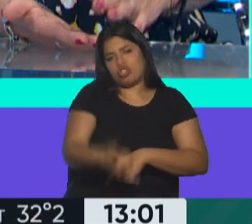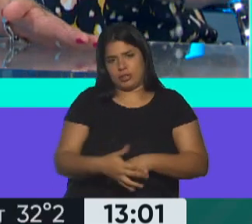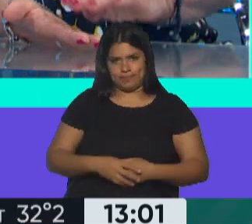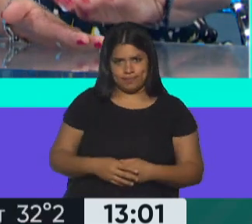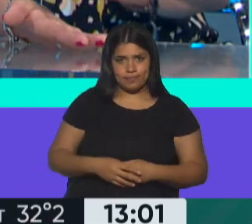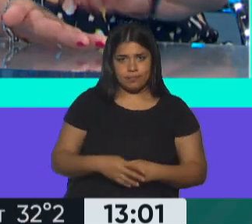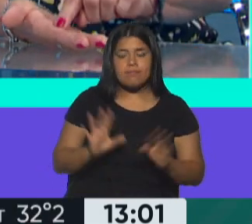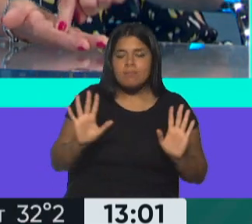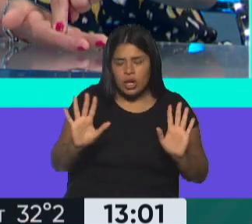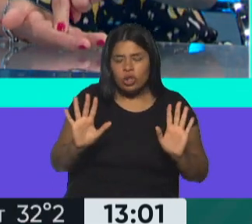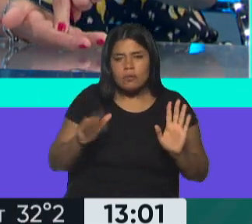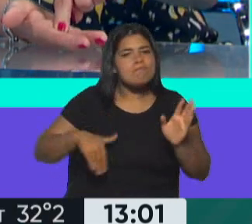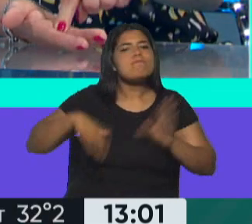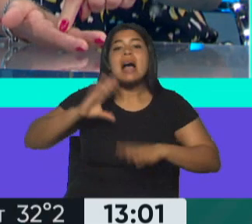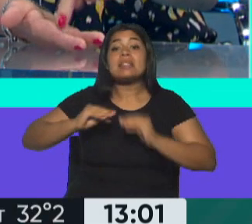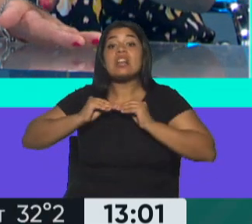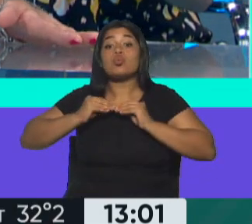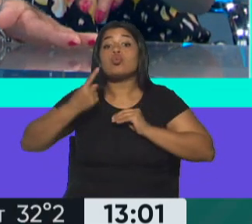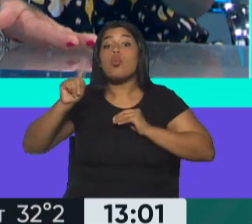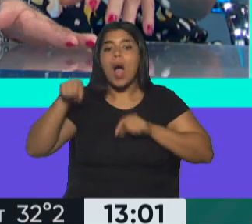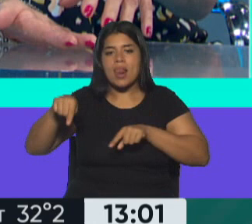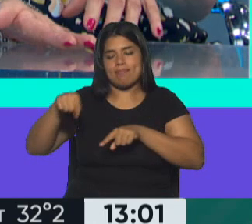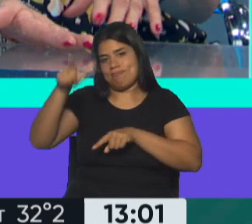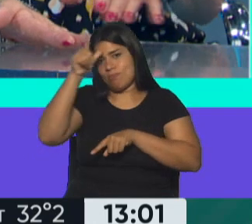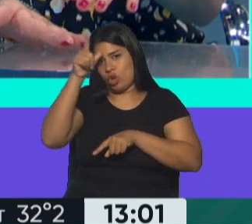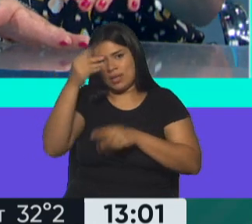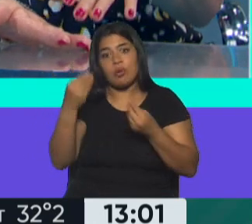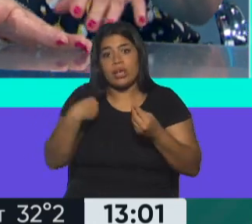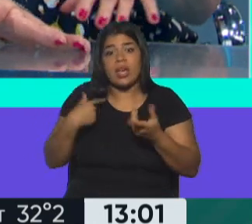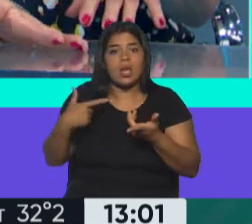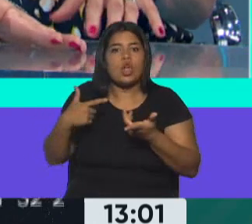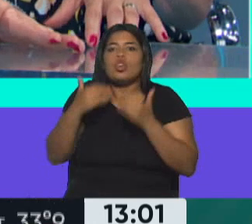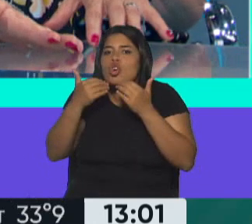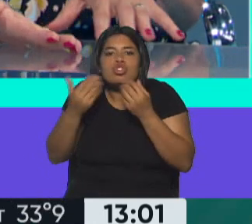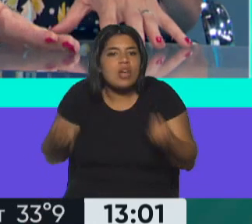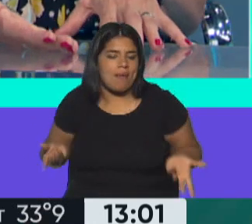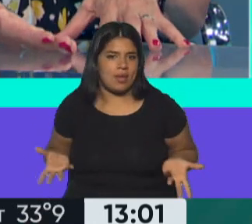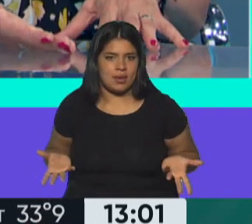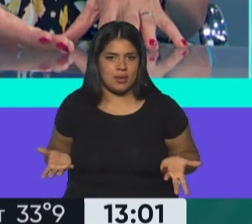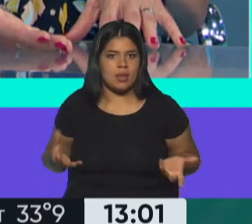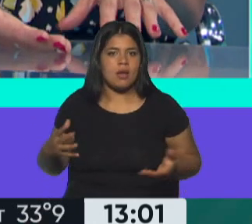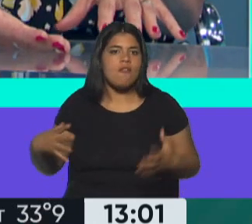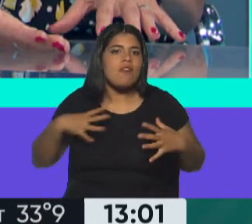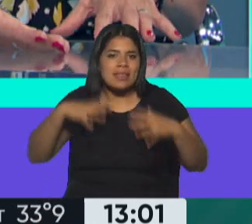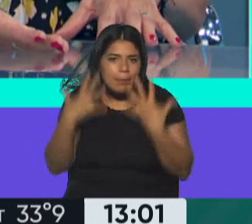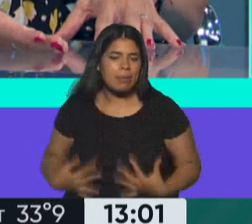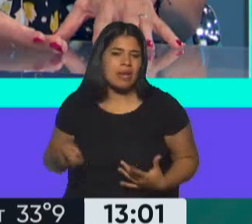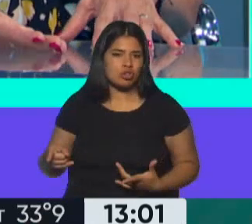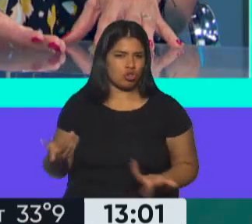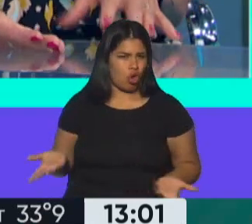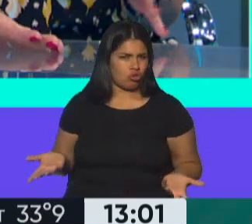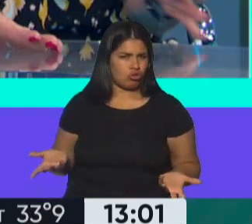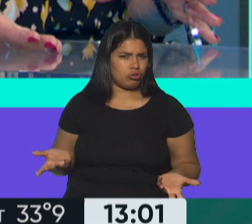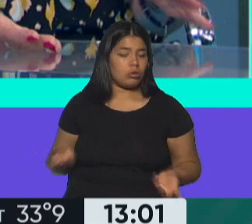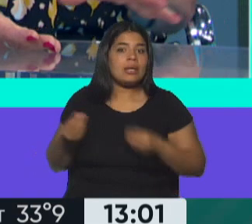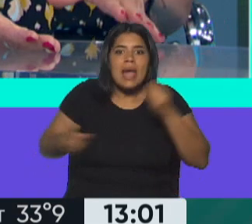el problema lo tiene la policía también que no sabe qué hacer en estos casos yo creo que no sólo deberían estar preparados como para poder y